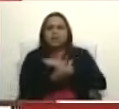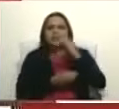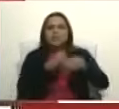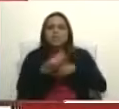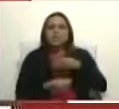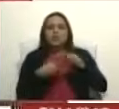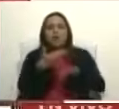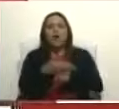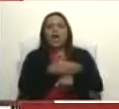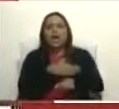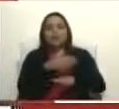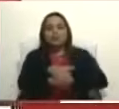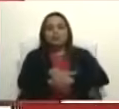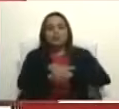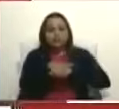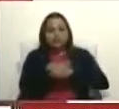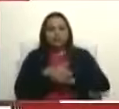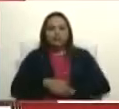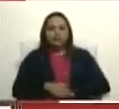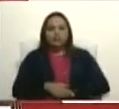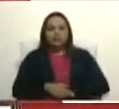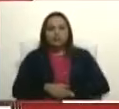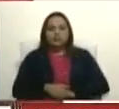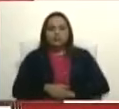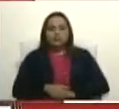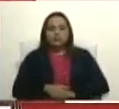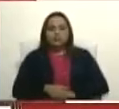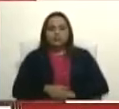dueños. Bueno, los anteriores no, con los dueños.